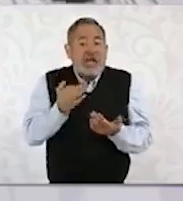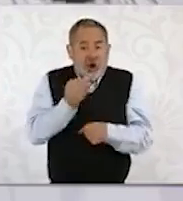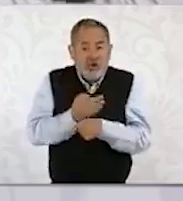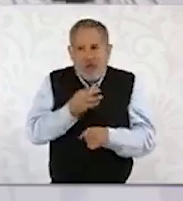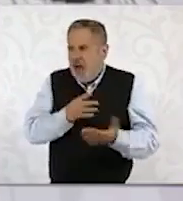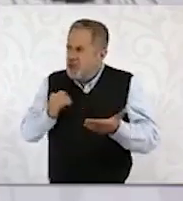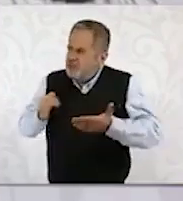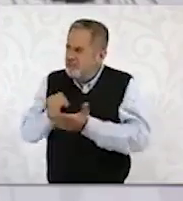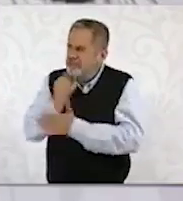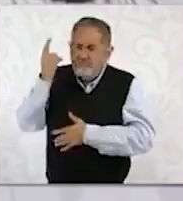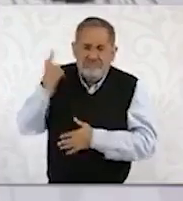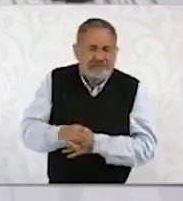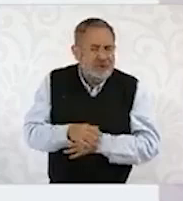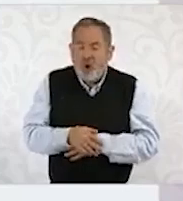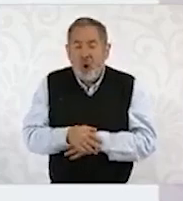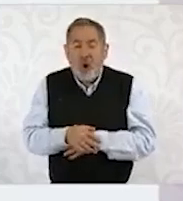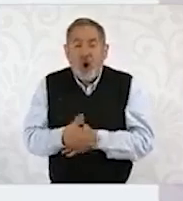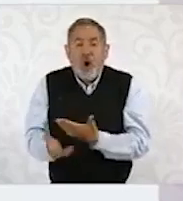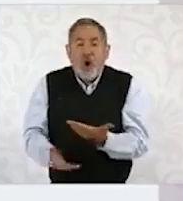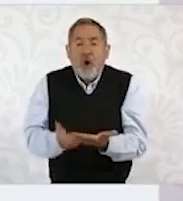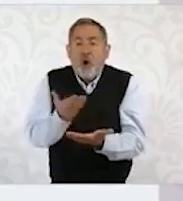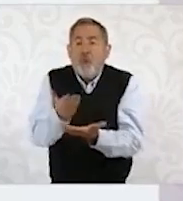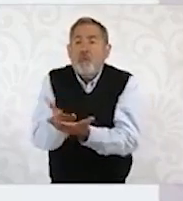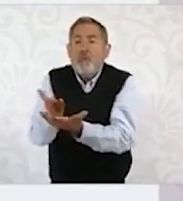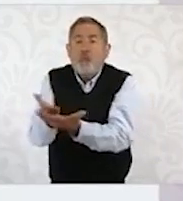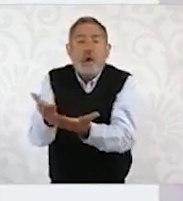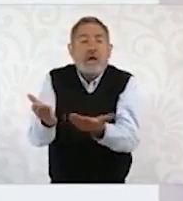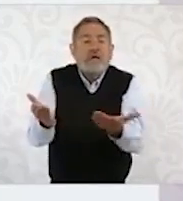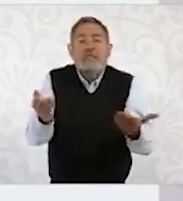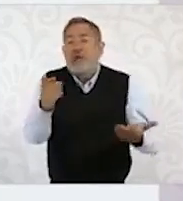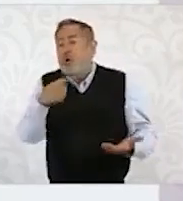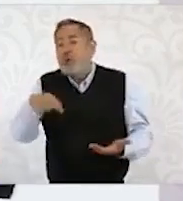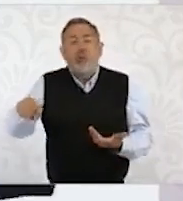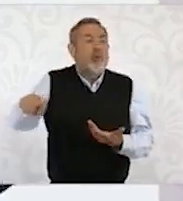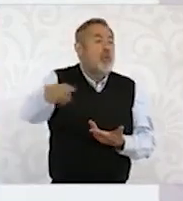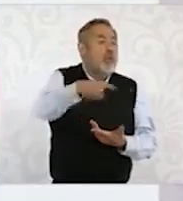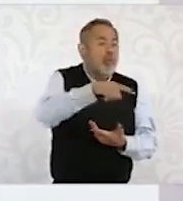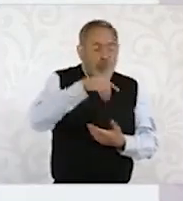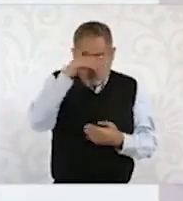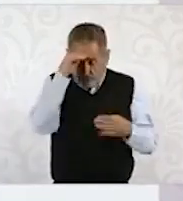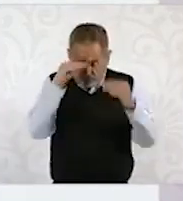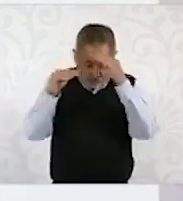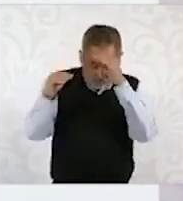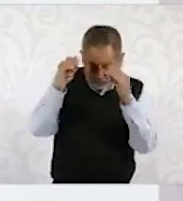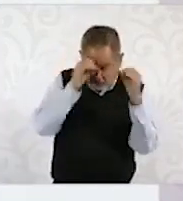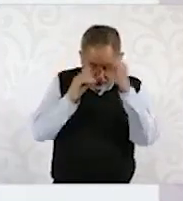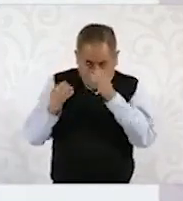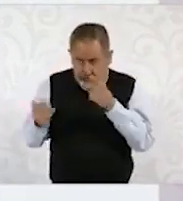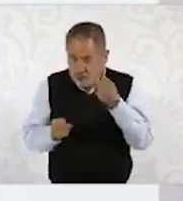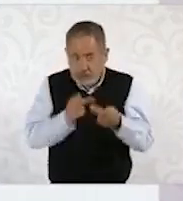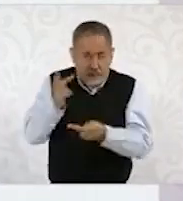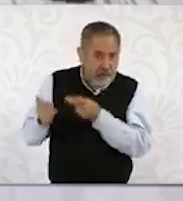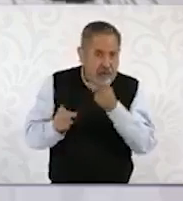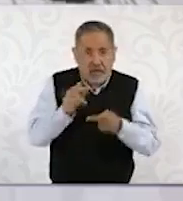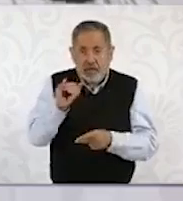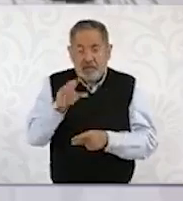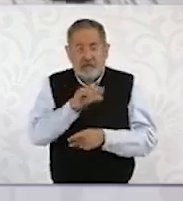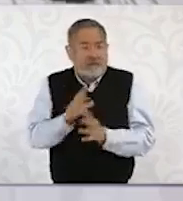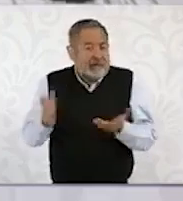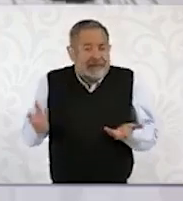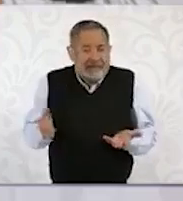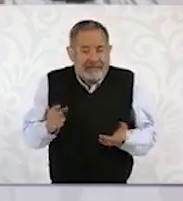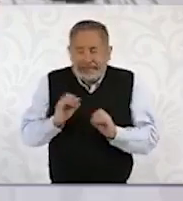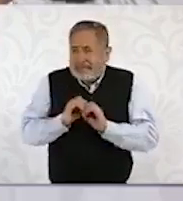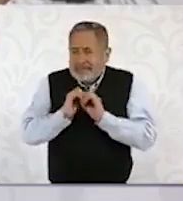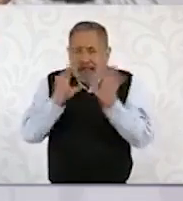consulta. Ni siquiera se dijo, estas son. Vamos a ponerlas a consulta a ver qué opinan todos. Es